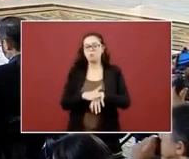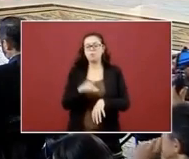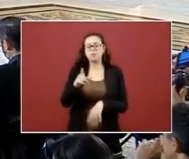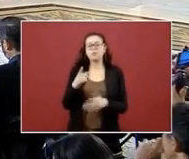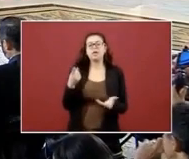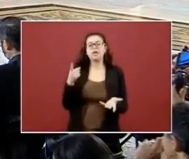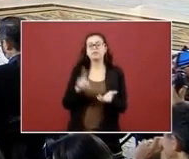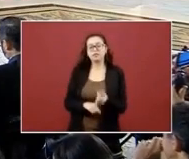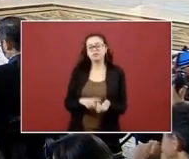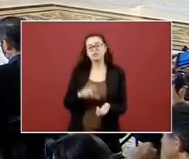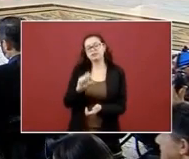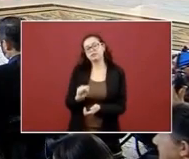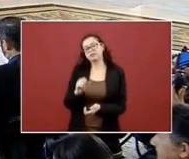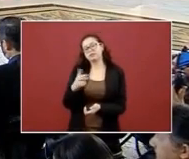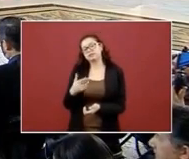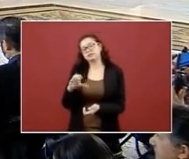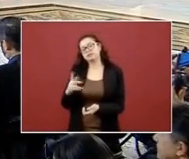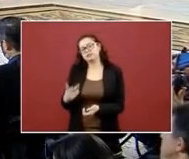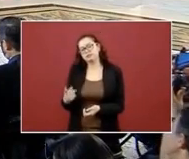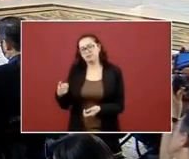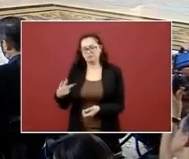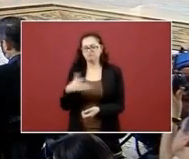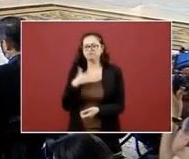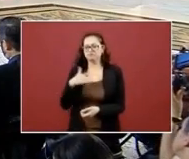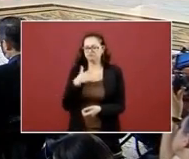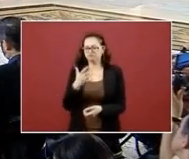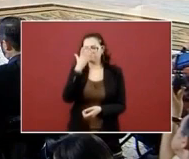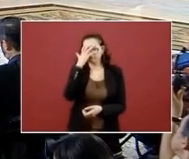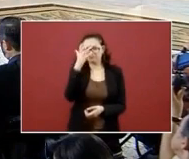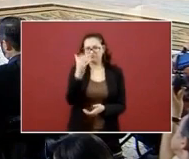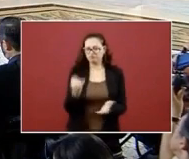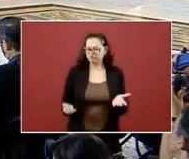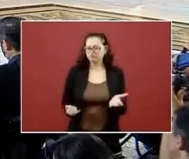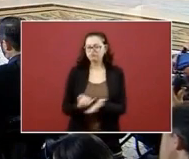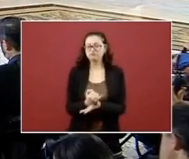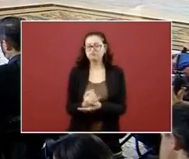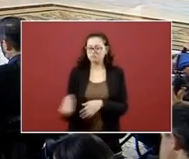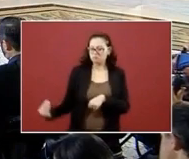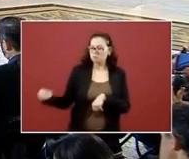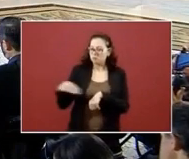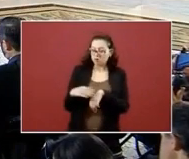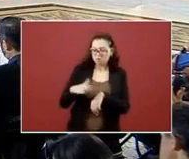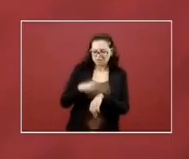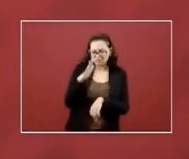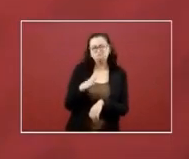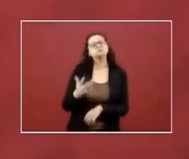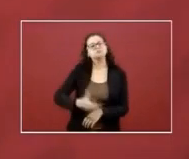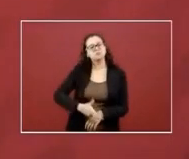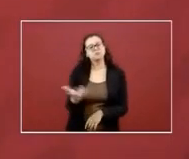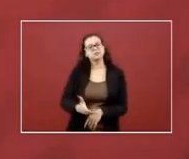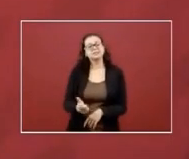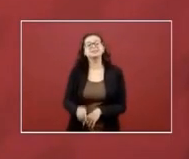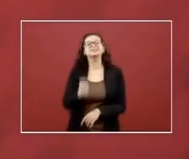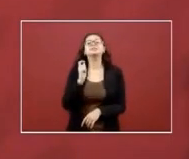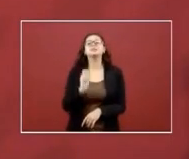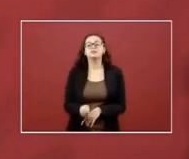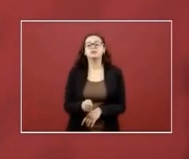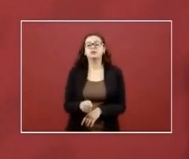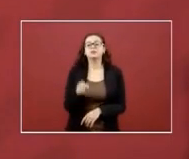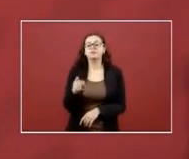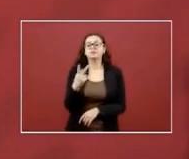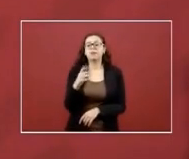Público se compromete a tomar medidas adicionales de ser requeridas. Lo que se está diciendo aquí es que Pemex